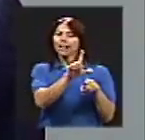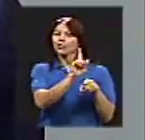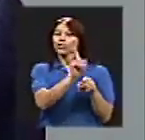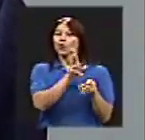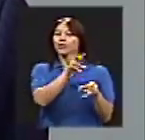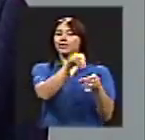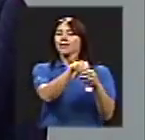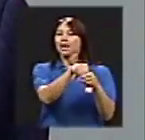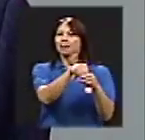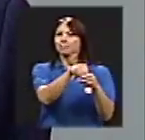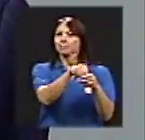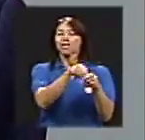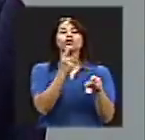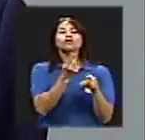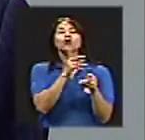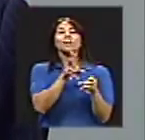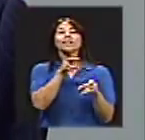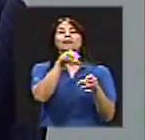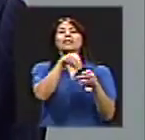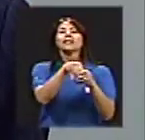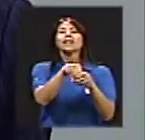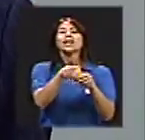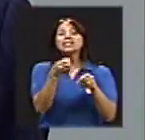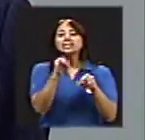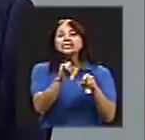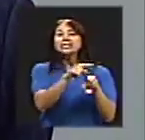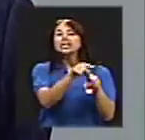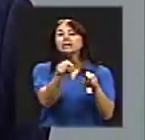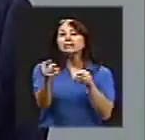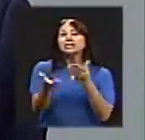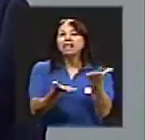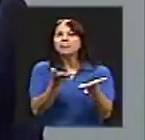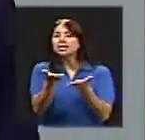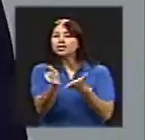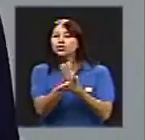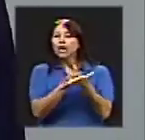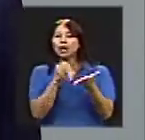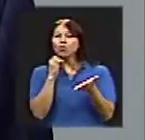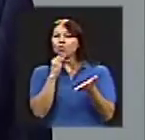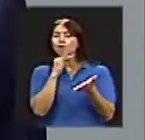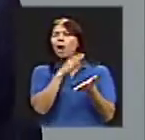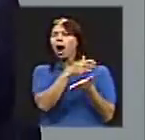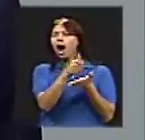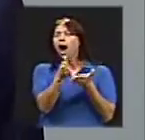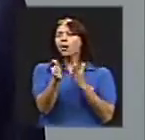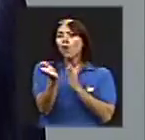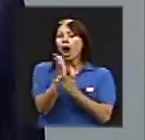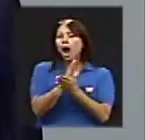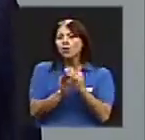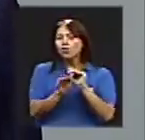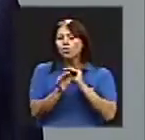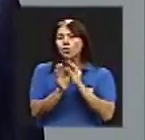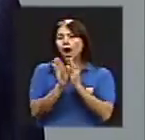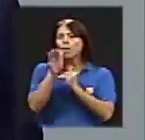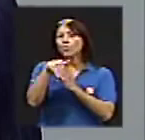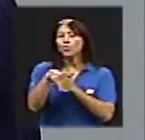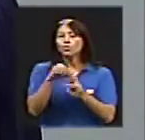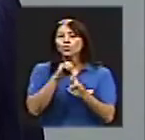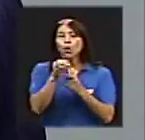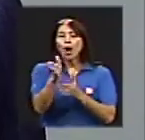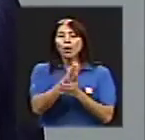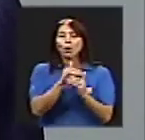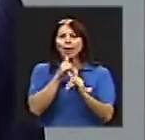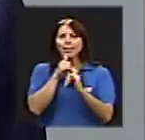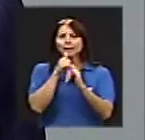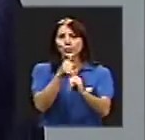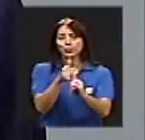dan anomalías en la prestación de los servicios, cuando se notan abusos o cuando hay denuncias específicas de que